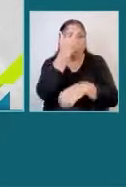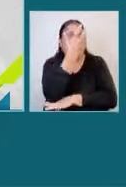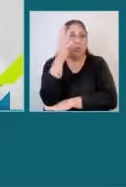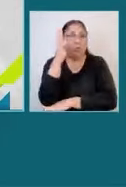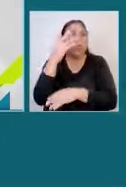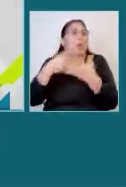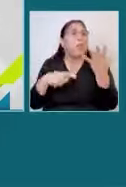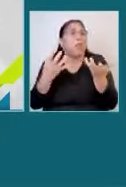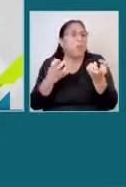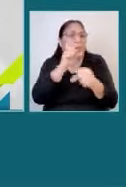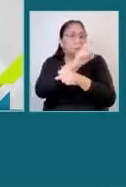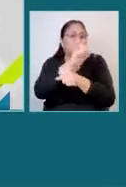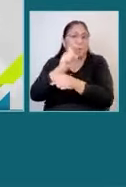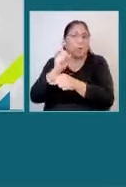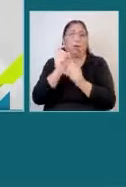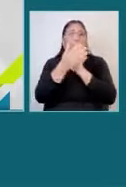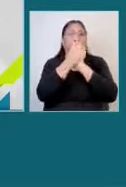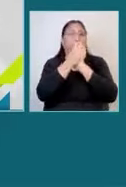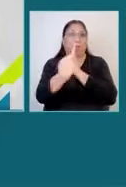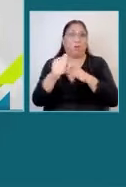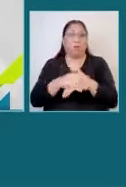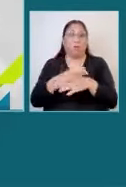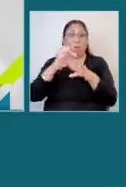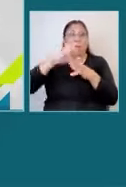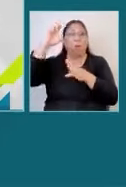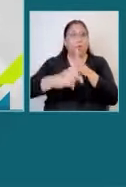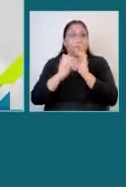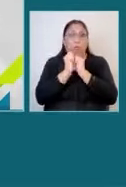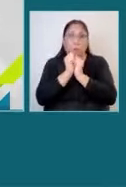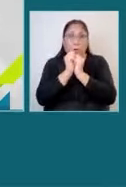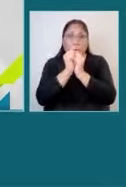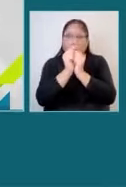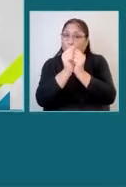desarrollar sus capacidades en un programa de mentoría con